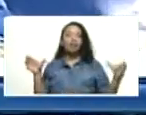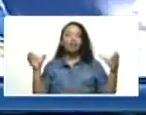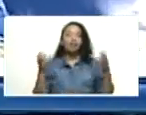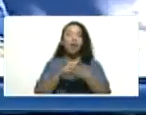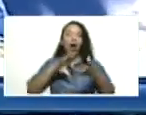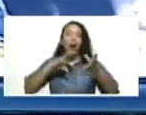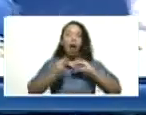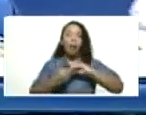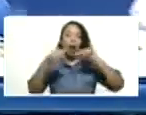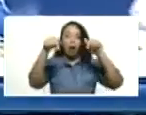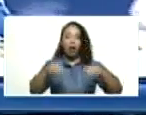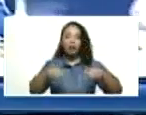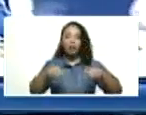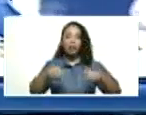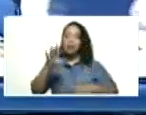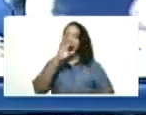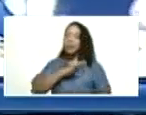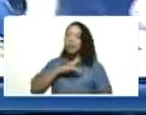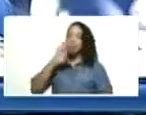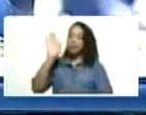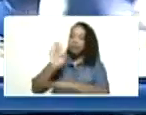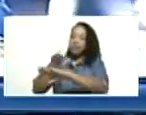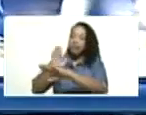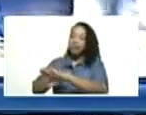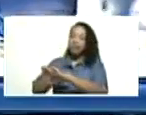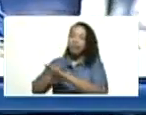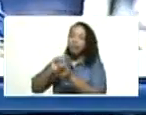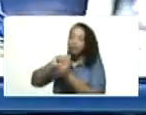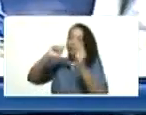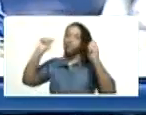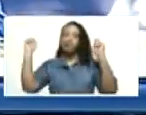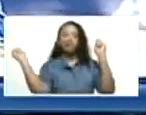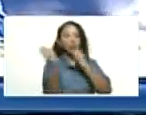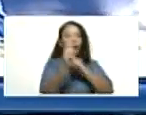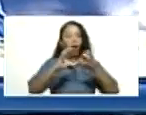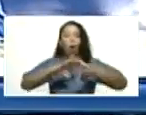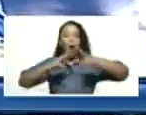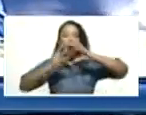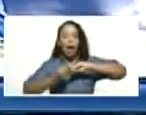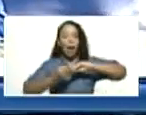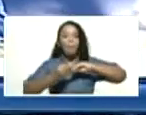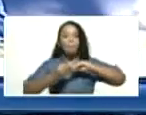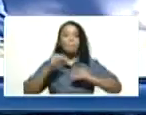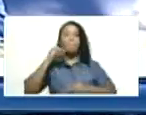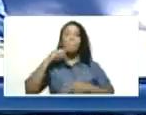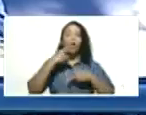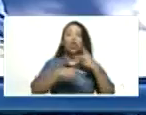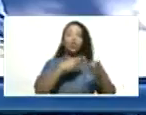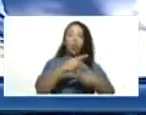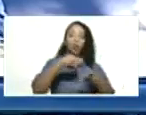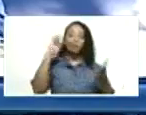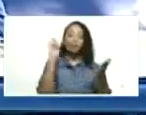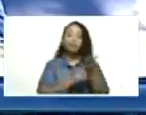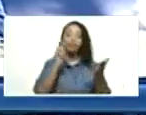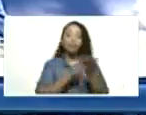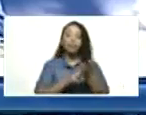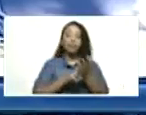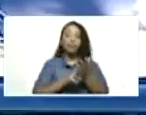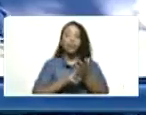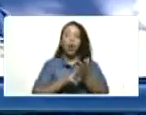CLAP, señores, llegó la hora de convertir los comités locales de abastecimiento y producción en comités locales